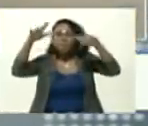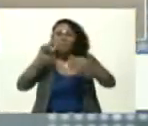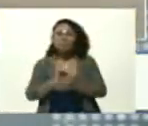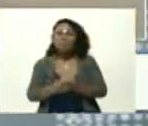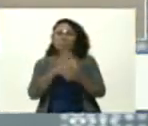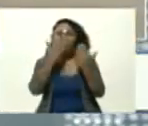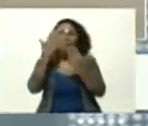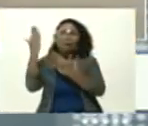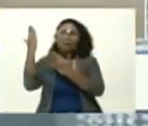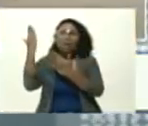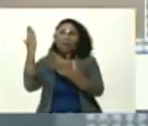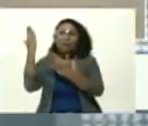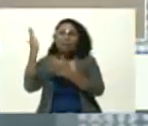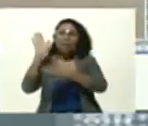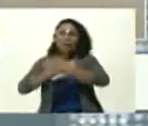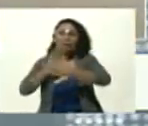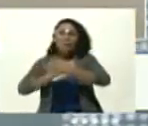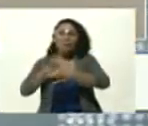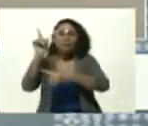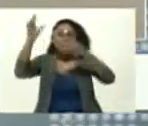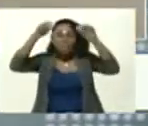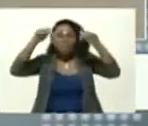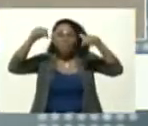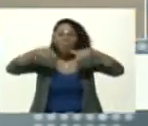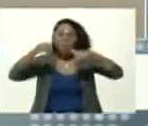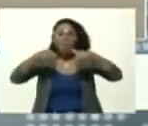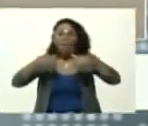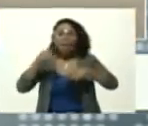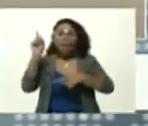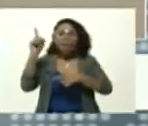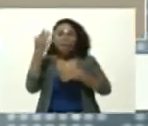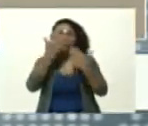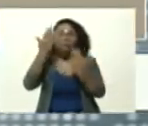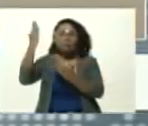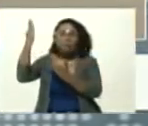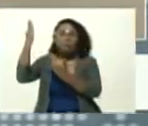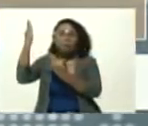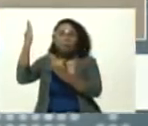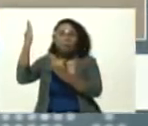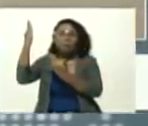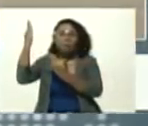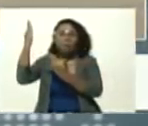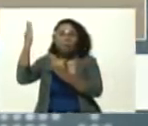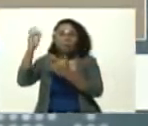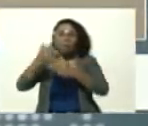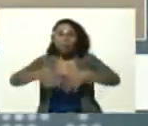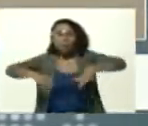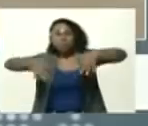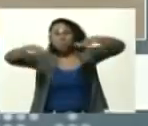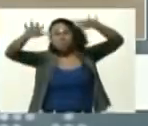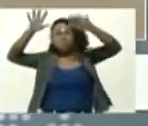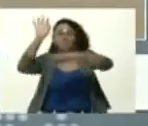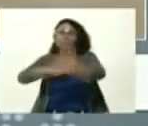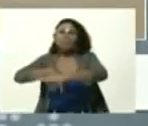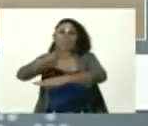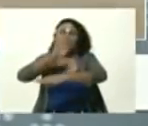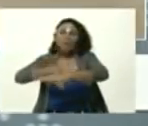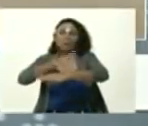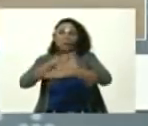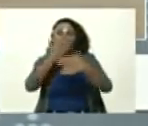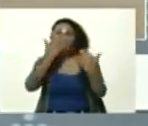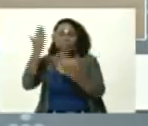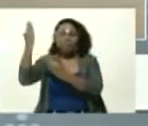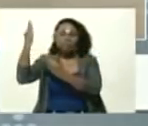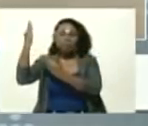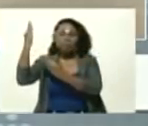Vamos a ver qué nos dice Inamet de la lluvia de hoy. Allá está, ahí están las imágenes de Barcelona, inundada Barcelona. Adelante.